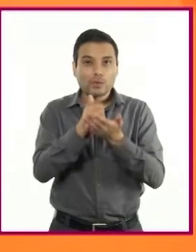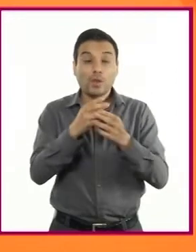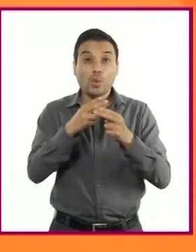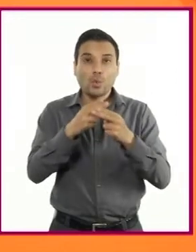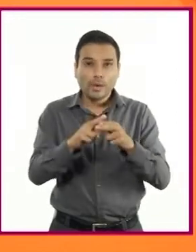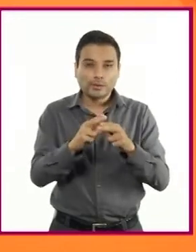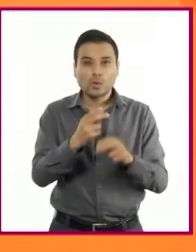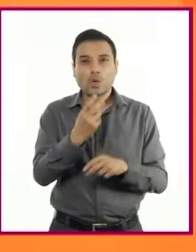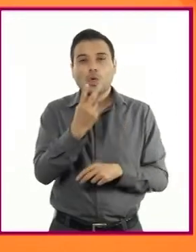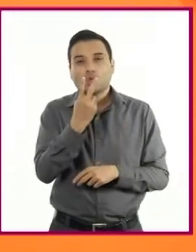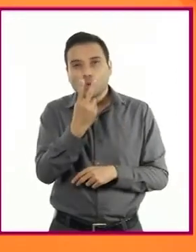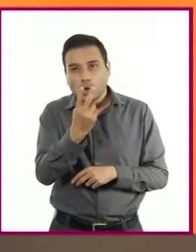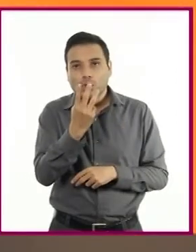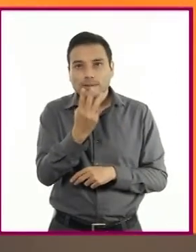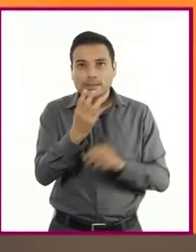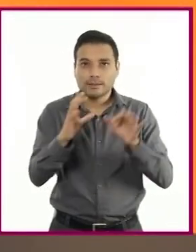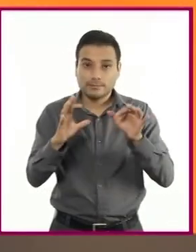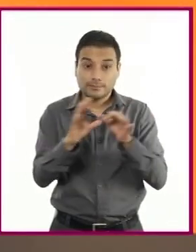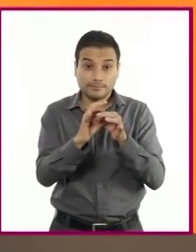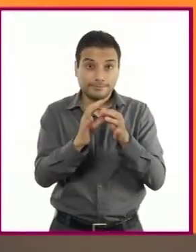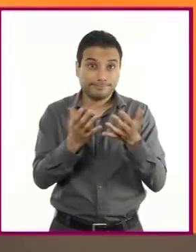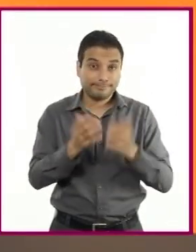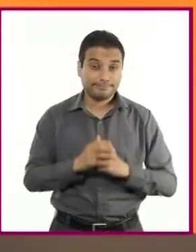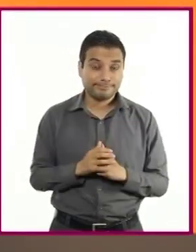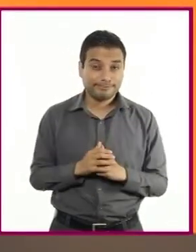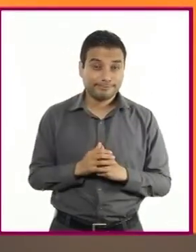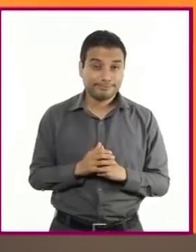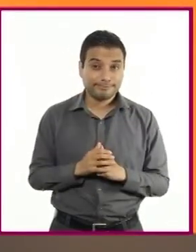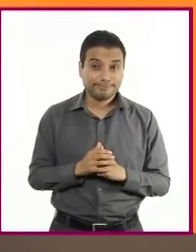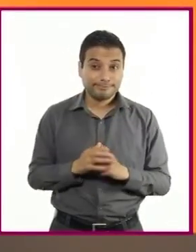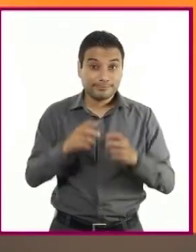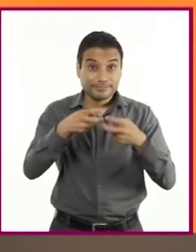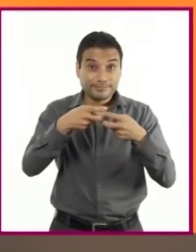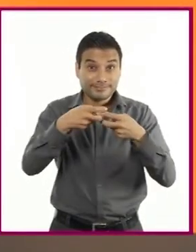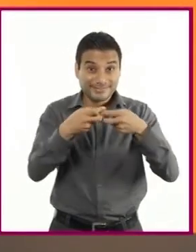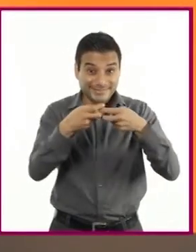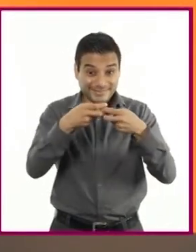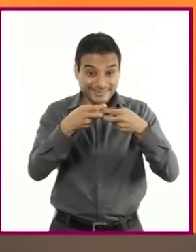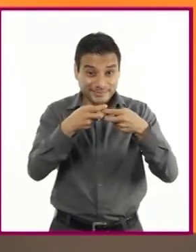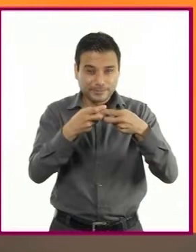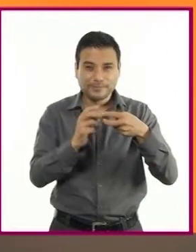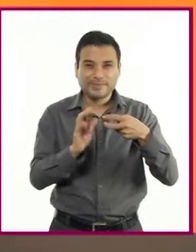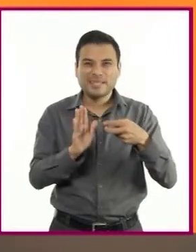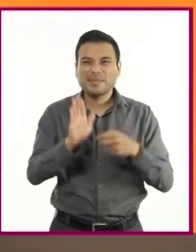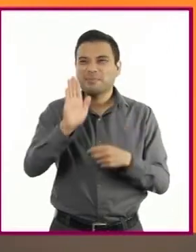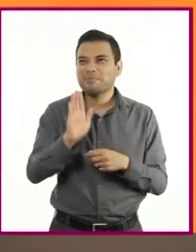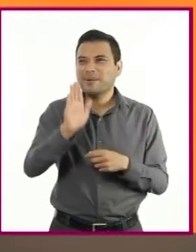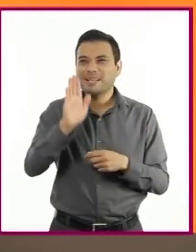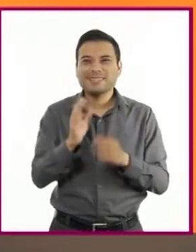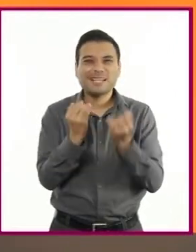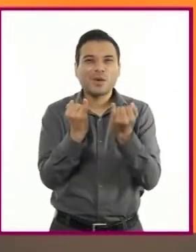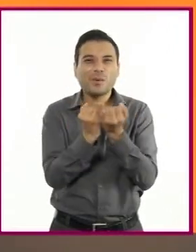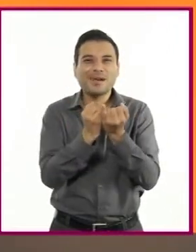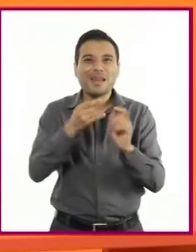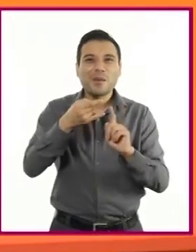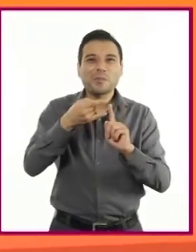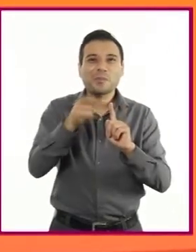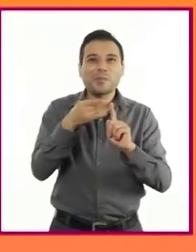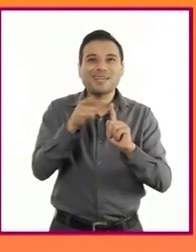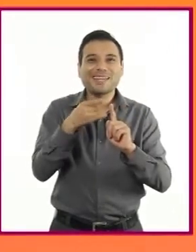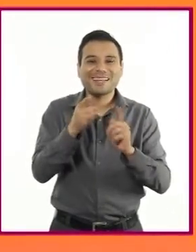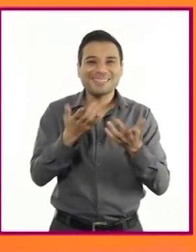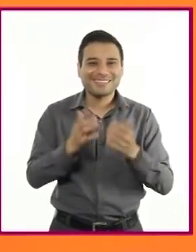o más huesos entre sí. Las articulaciones son como bisagras que permiten